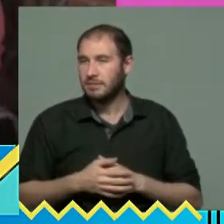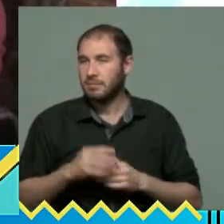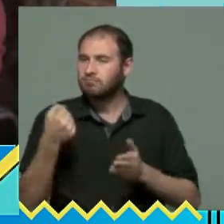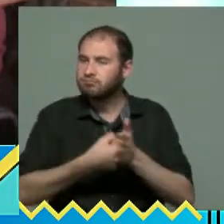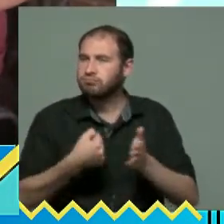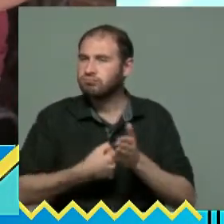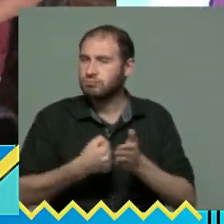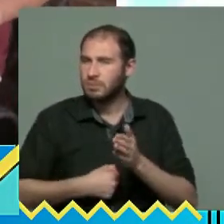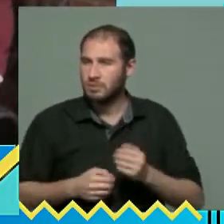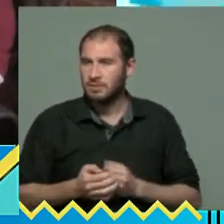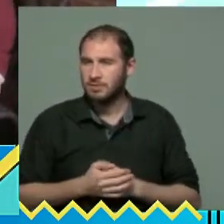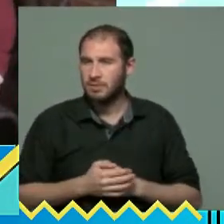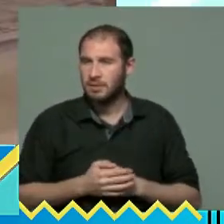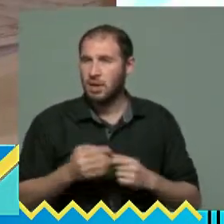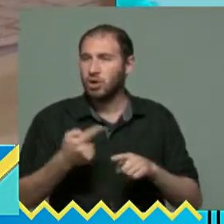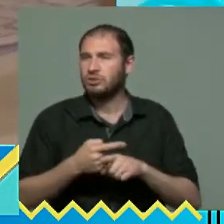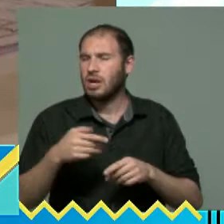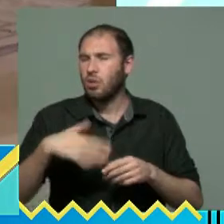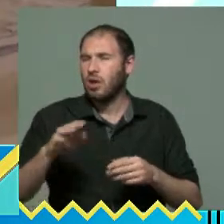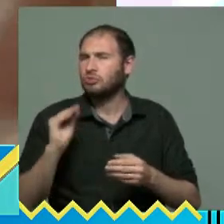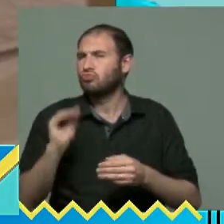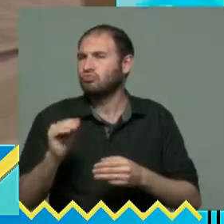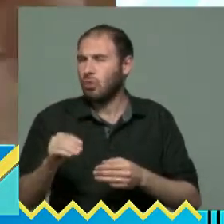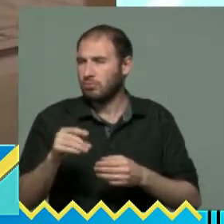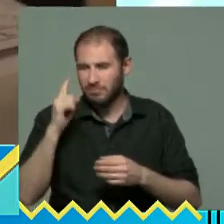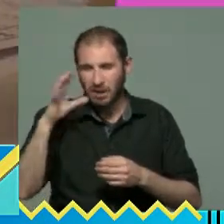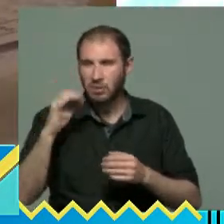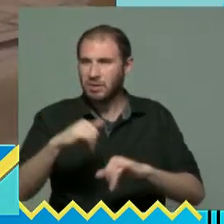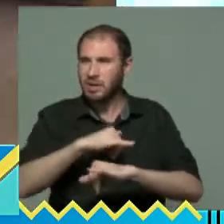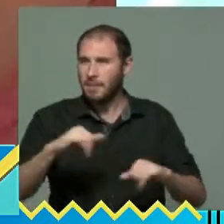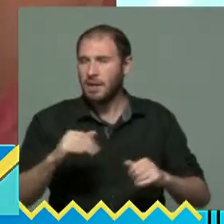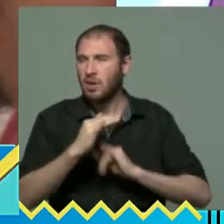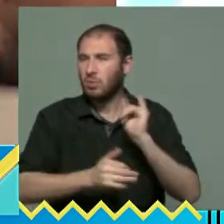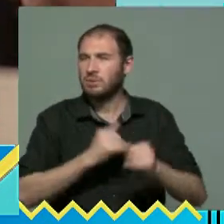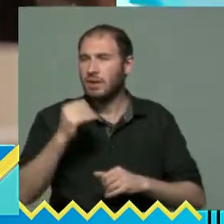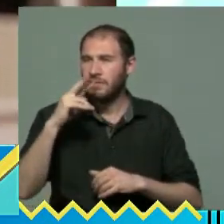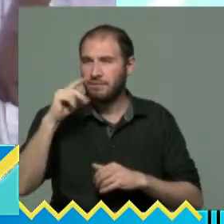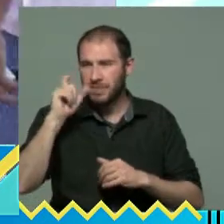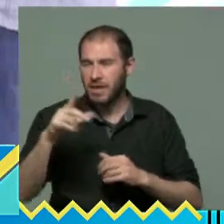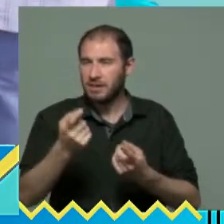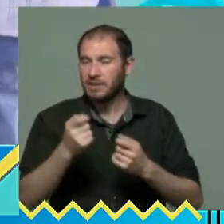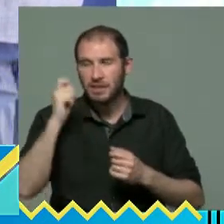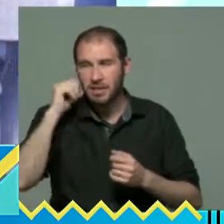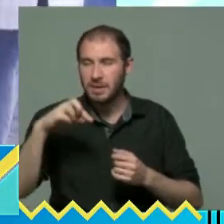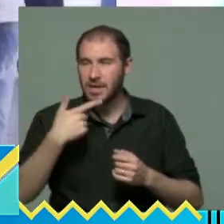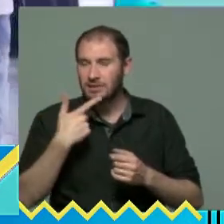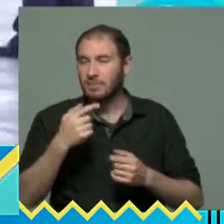luchar contra las mafias, ¿no? Realmente me acuerdo cuando era la campaña se decía que María Eugenia necesitaba un GPS para conocer la provincia. Bueno, en